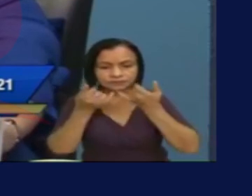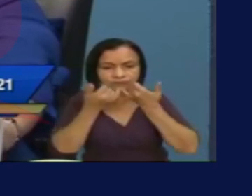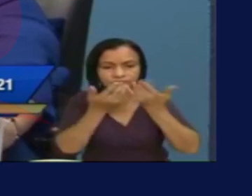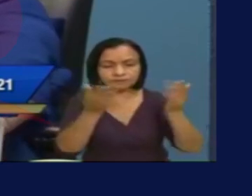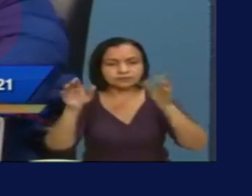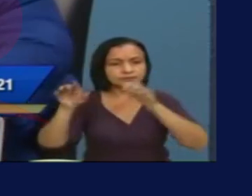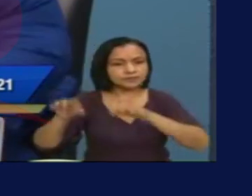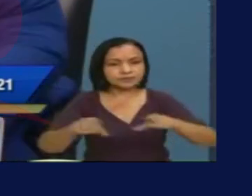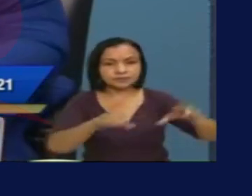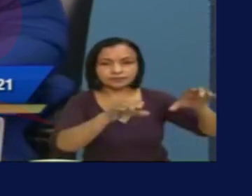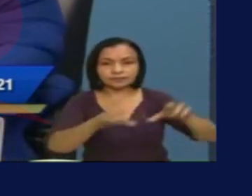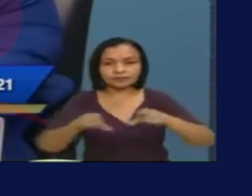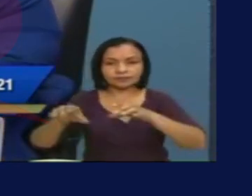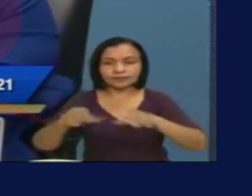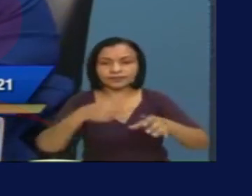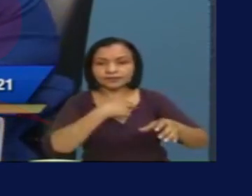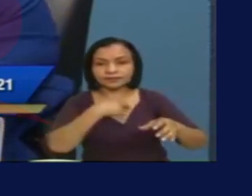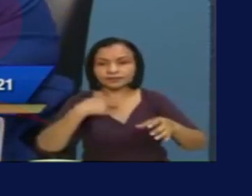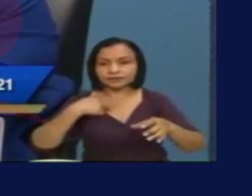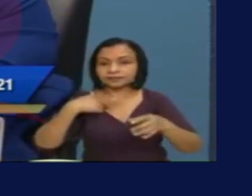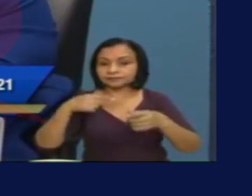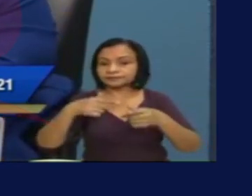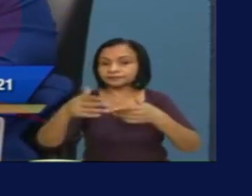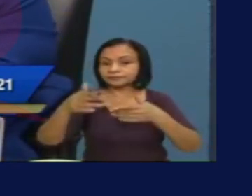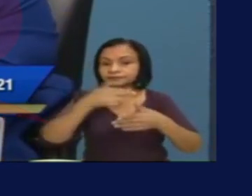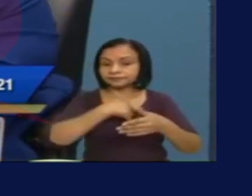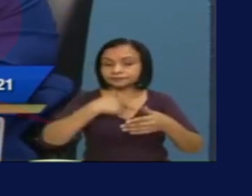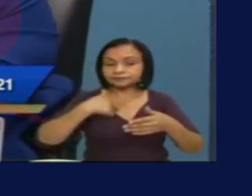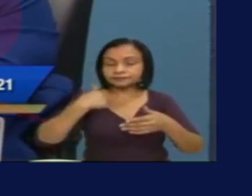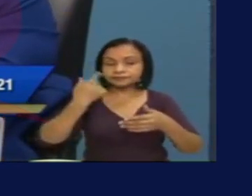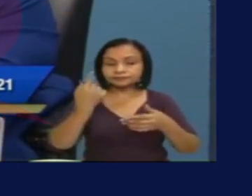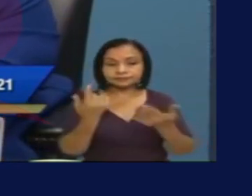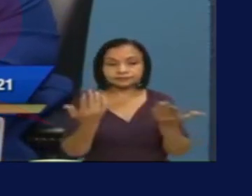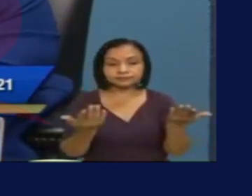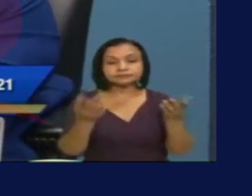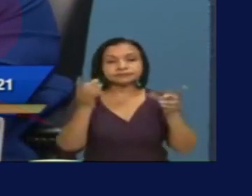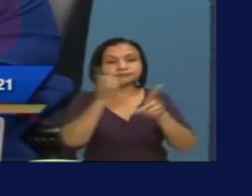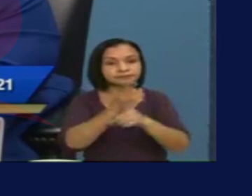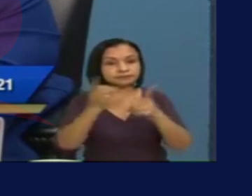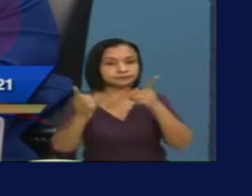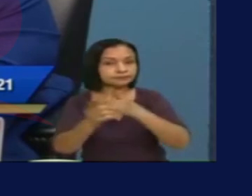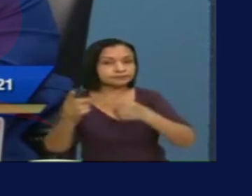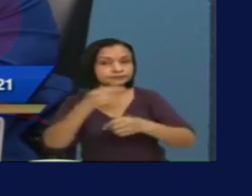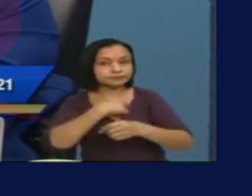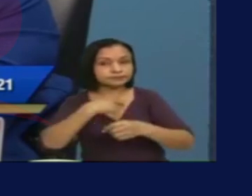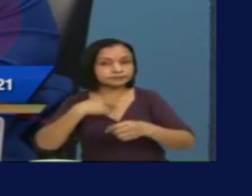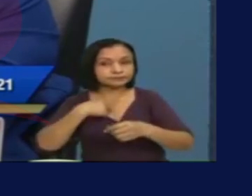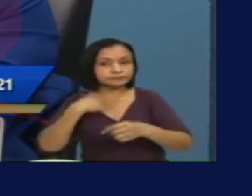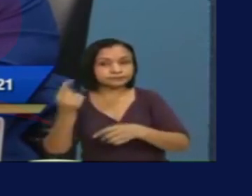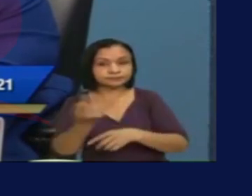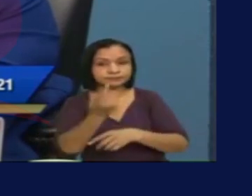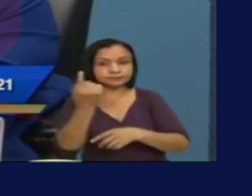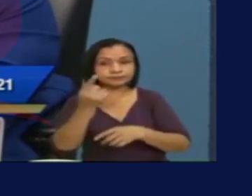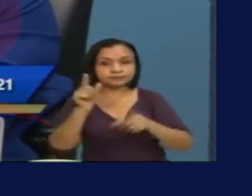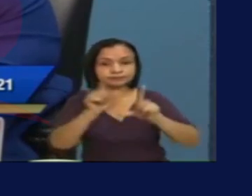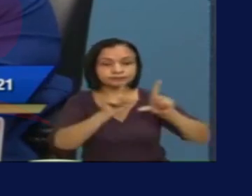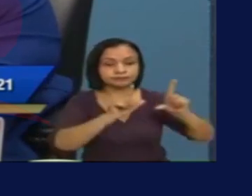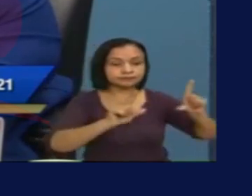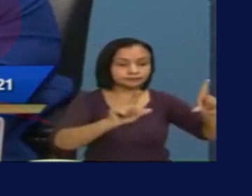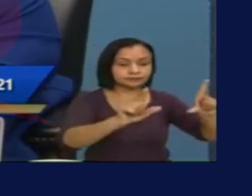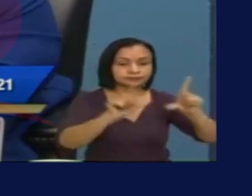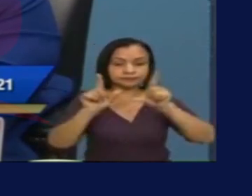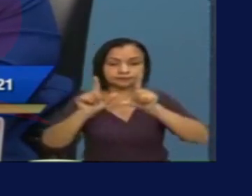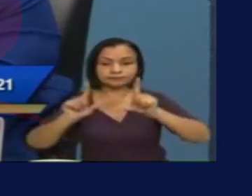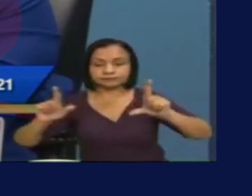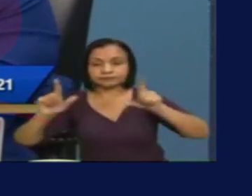las actividades, en caso que vayan a ser actividades presenciales, deben realizarse solamente en área